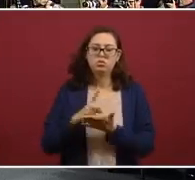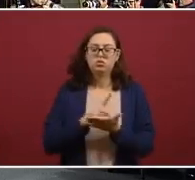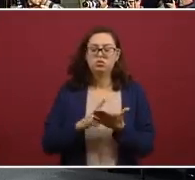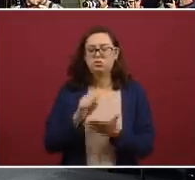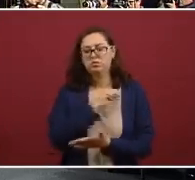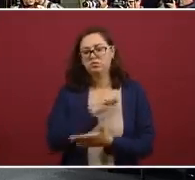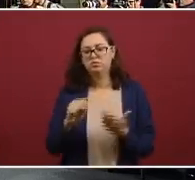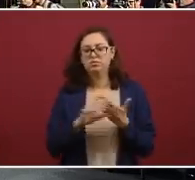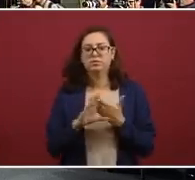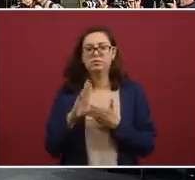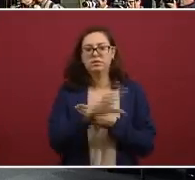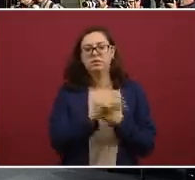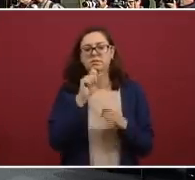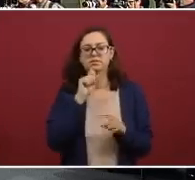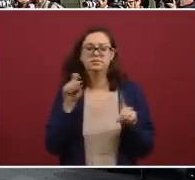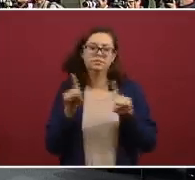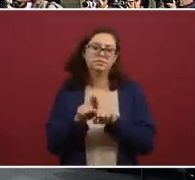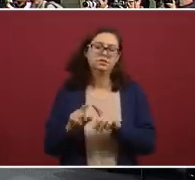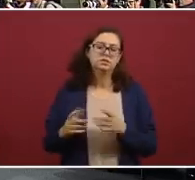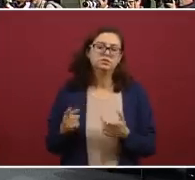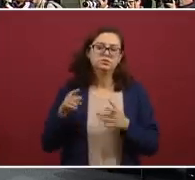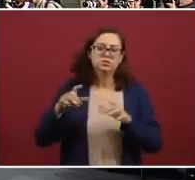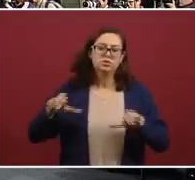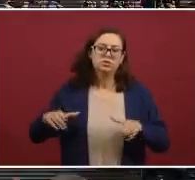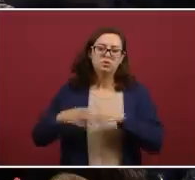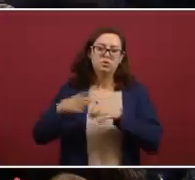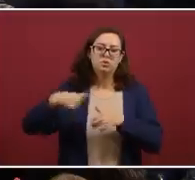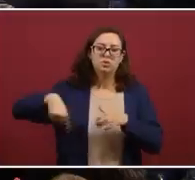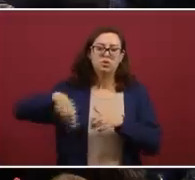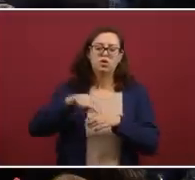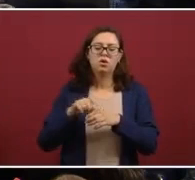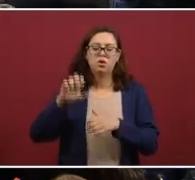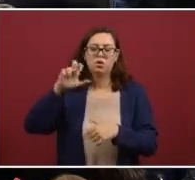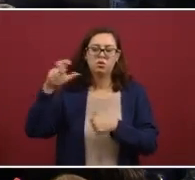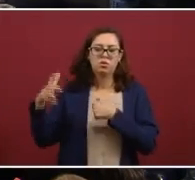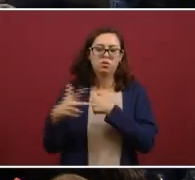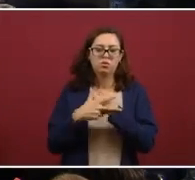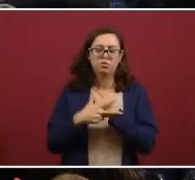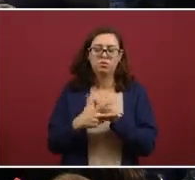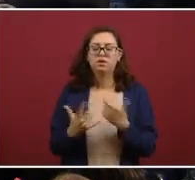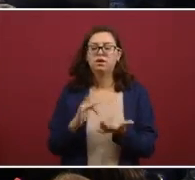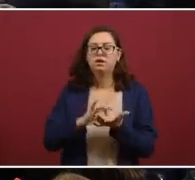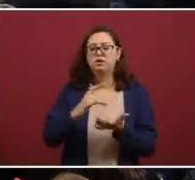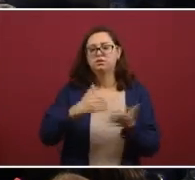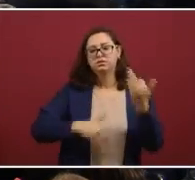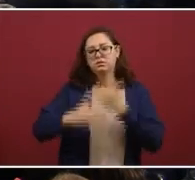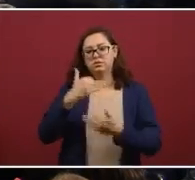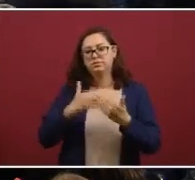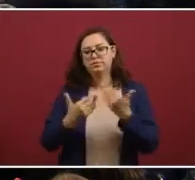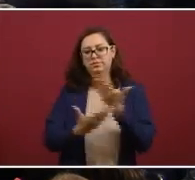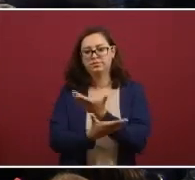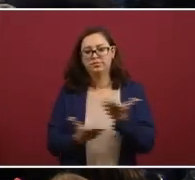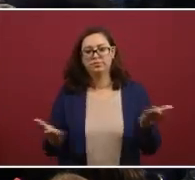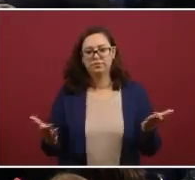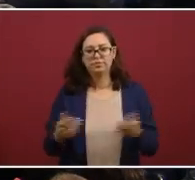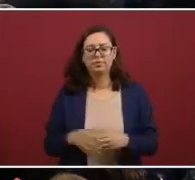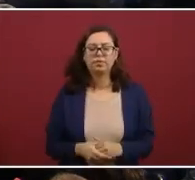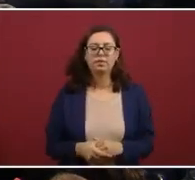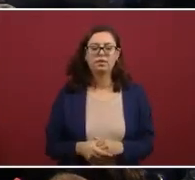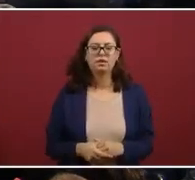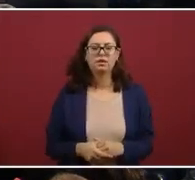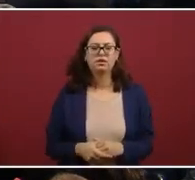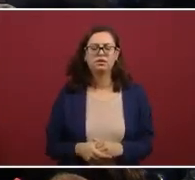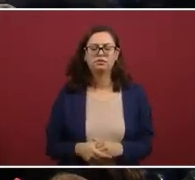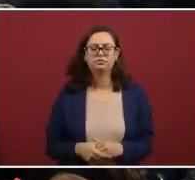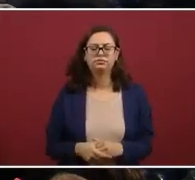así como la Unión Europea. Muchas gracias por todo el apoyo a todas y todos ustedes.